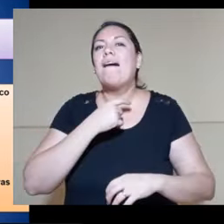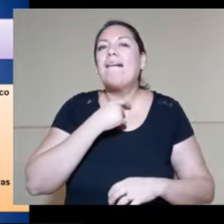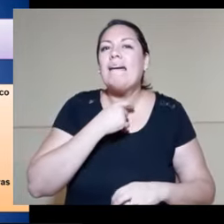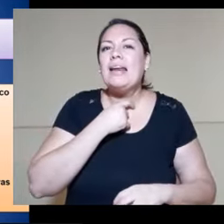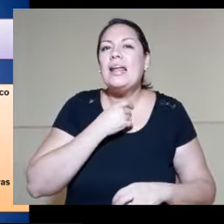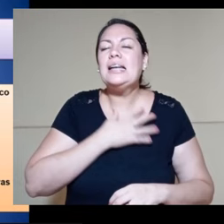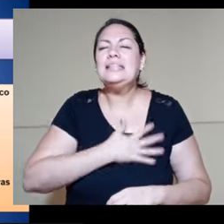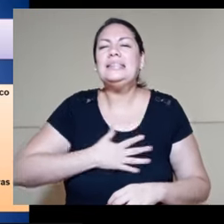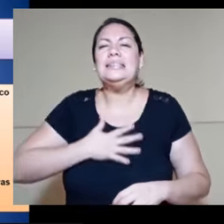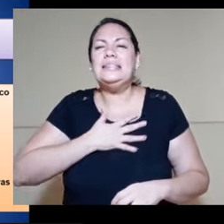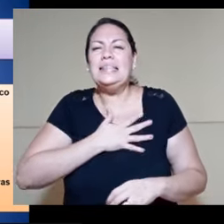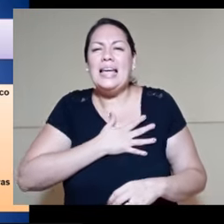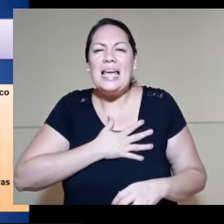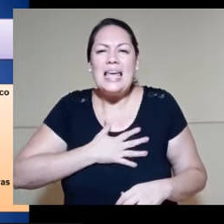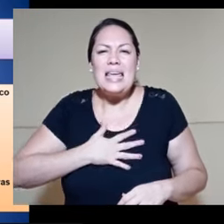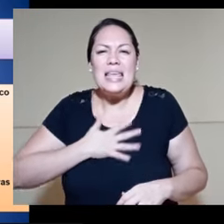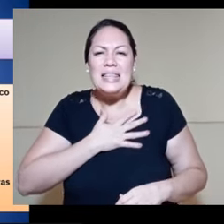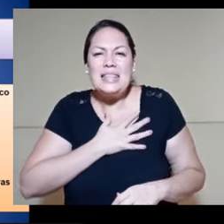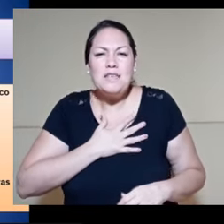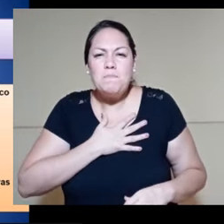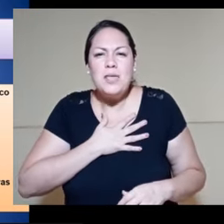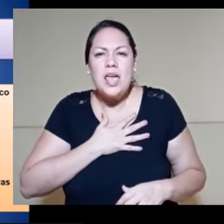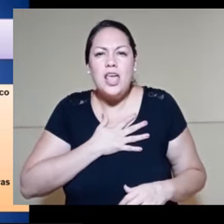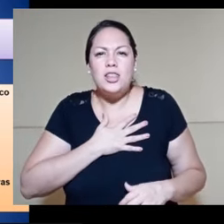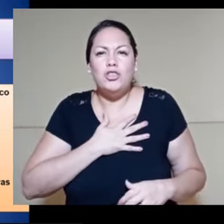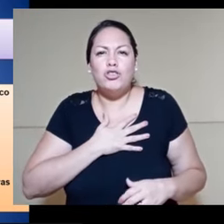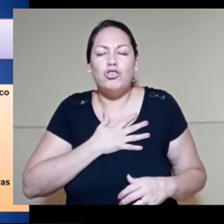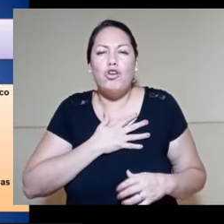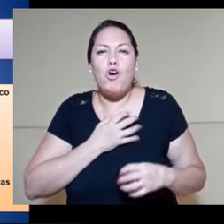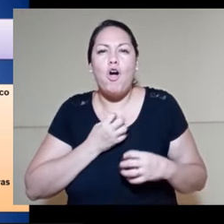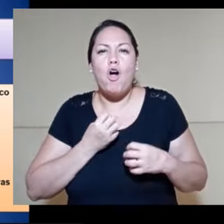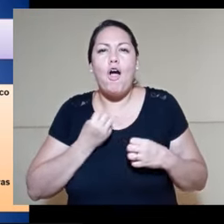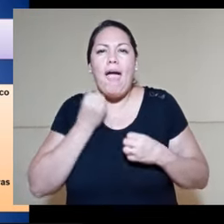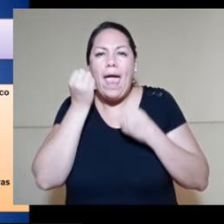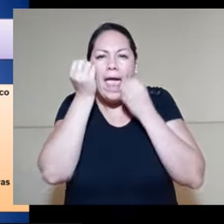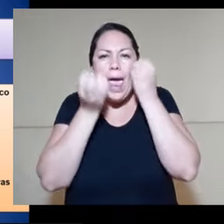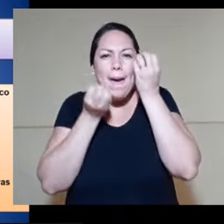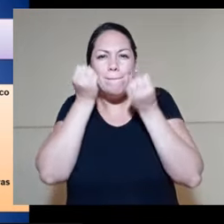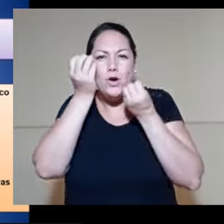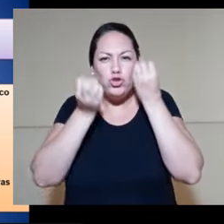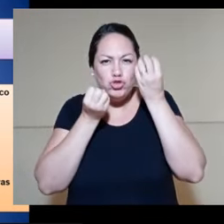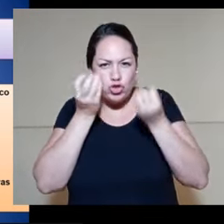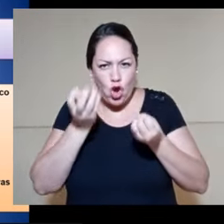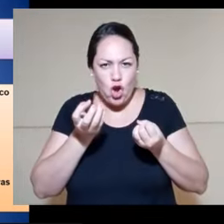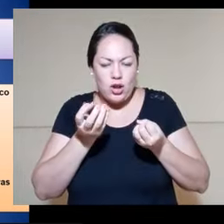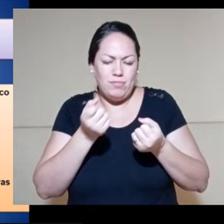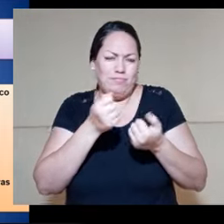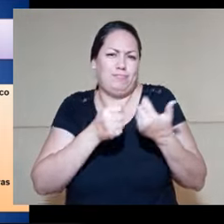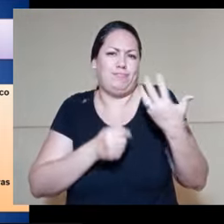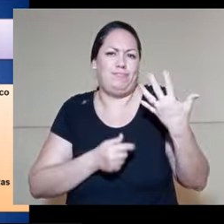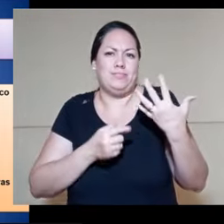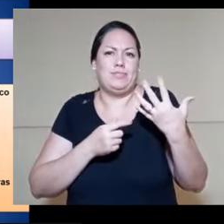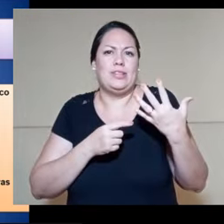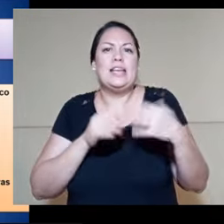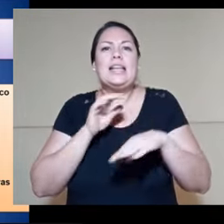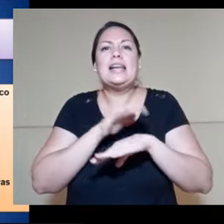voluntad, afectividad, sentimientos, emociones, todo eso lo podemos hacer a partir de